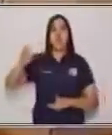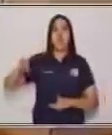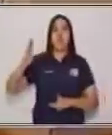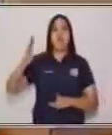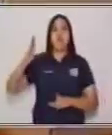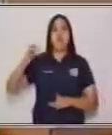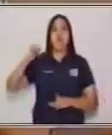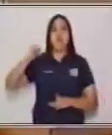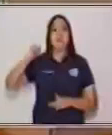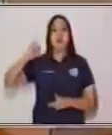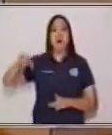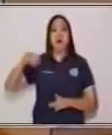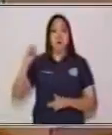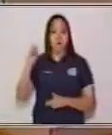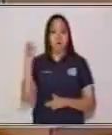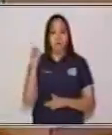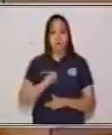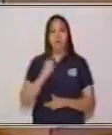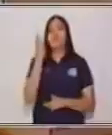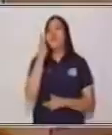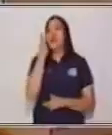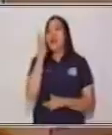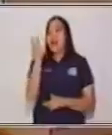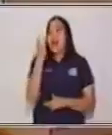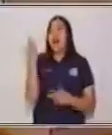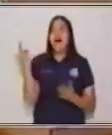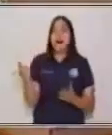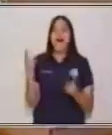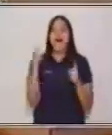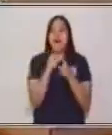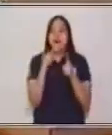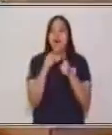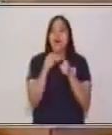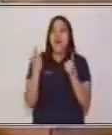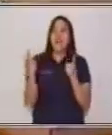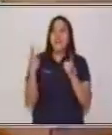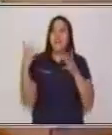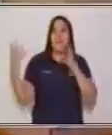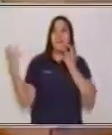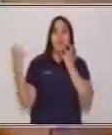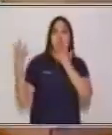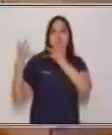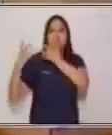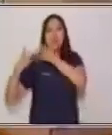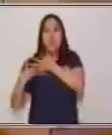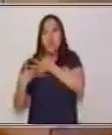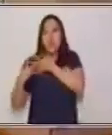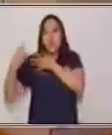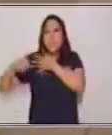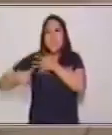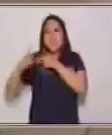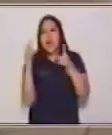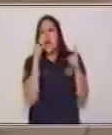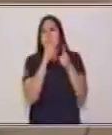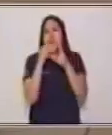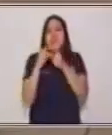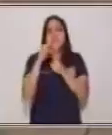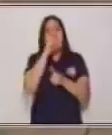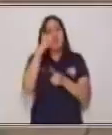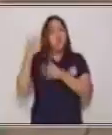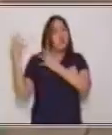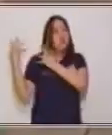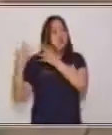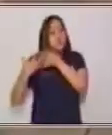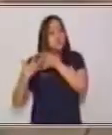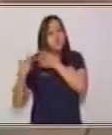usted encuentra las preposiciones como enlaces, como formas de conectar palabra con otra palabra para que